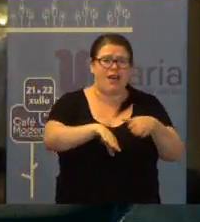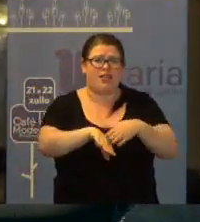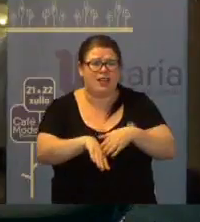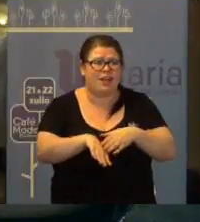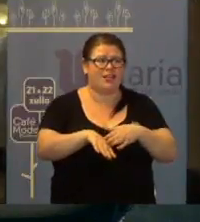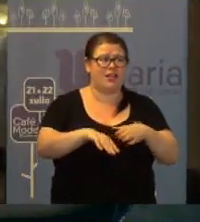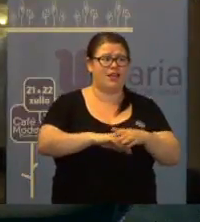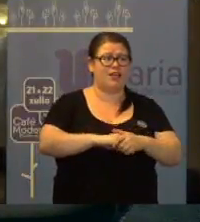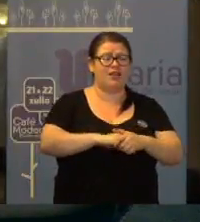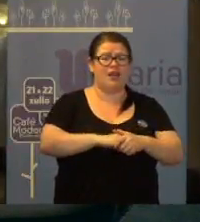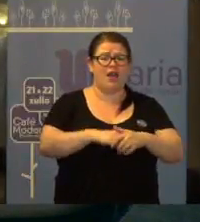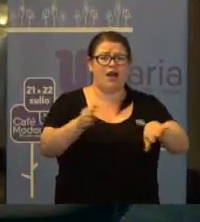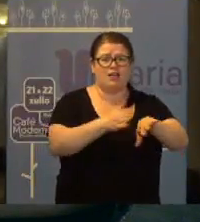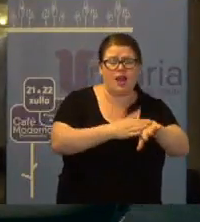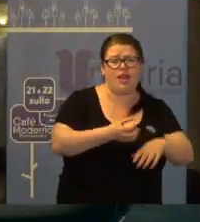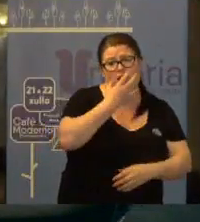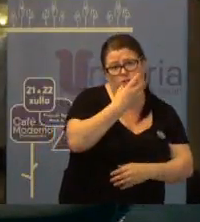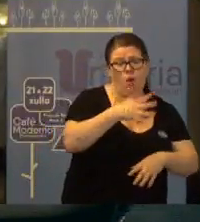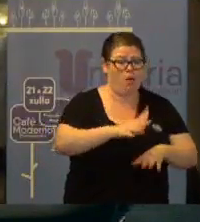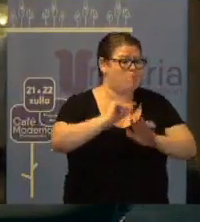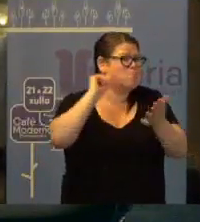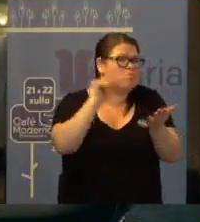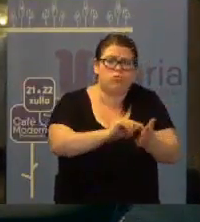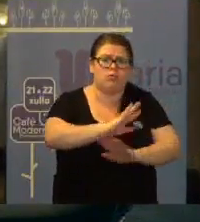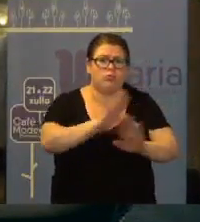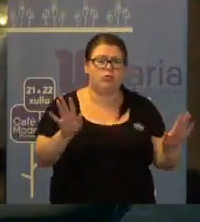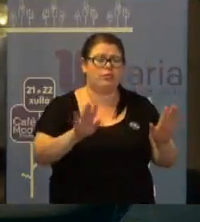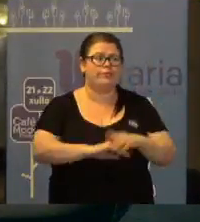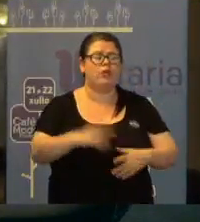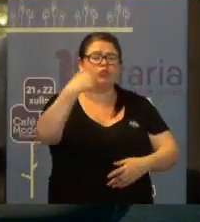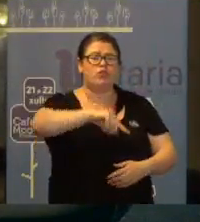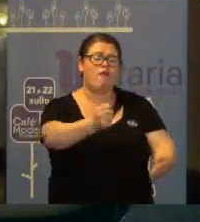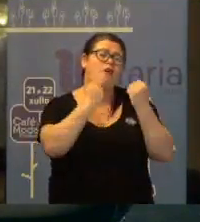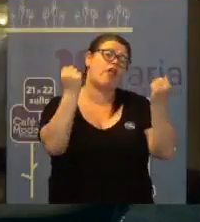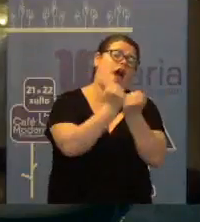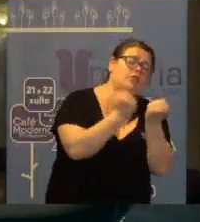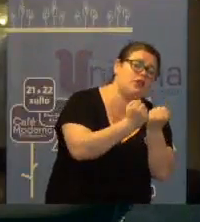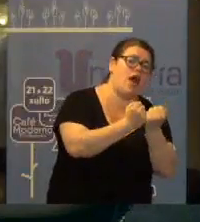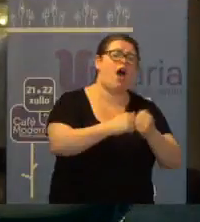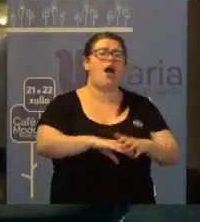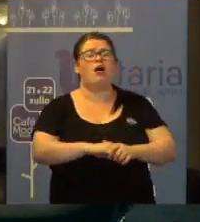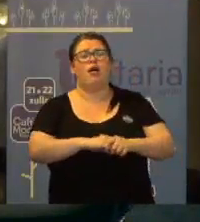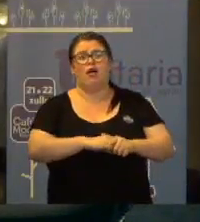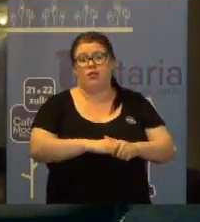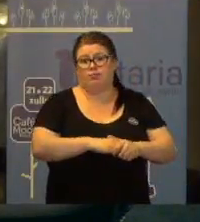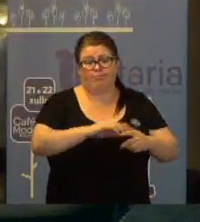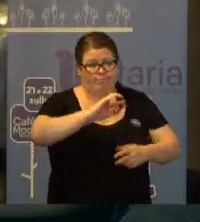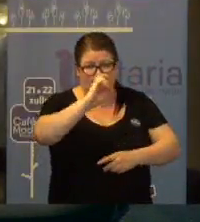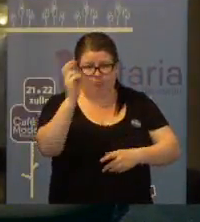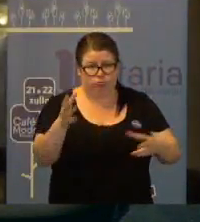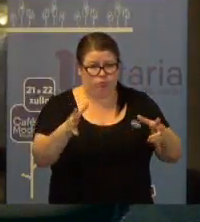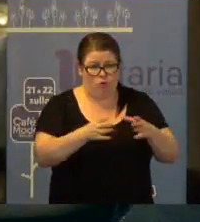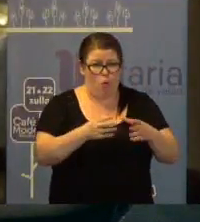xente do común, a esquerda é o PSOE. Punto. E nós, en todo caso, somos unha forza auxiliar como foi o Bloque, Izquierda Unida, o PC e outras